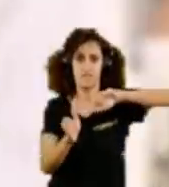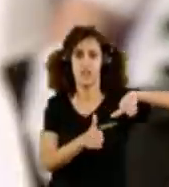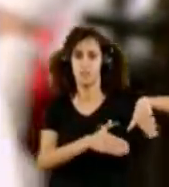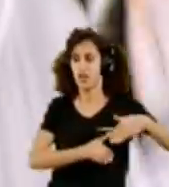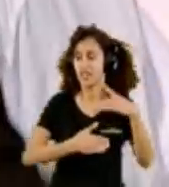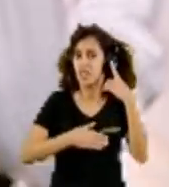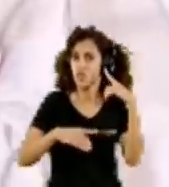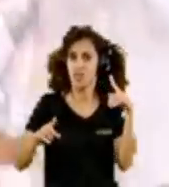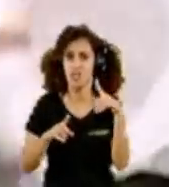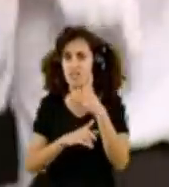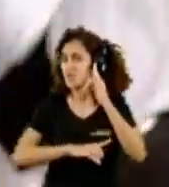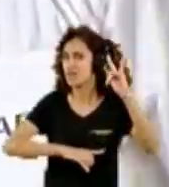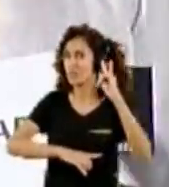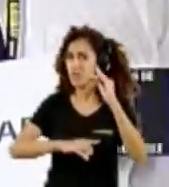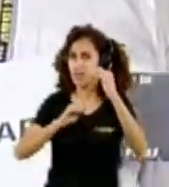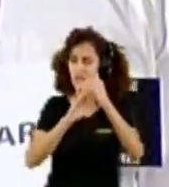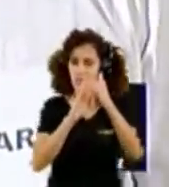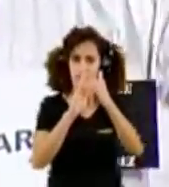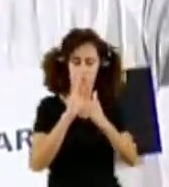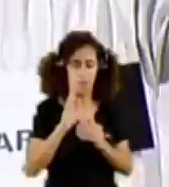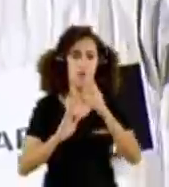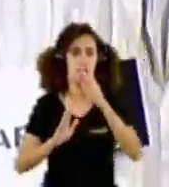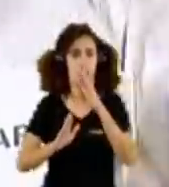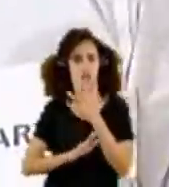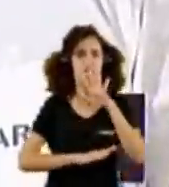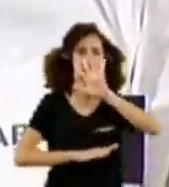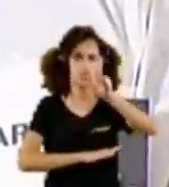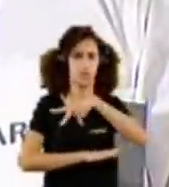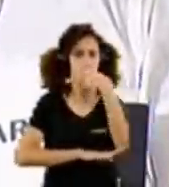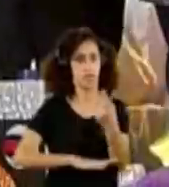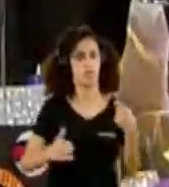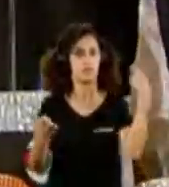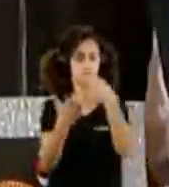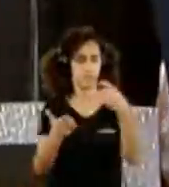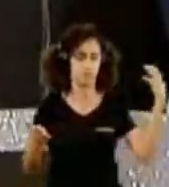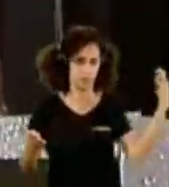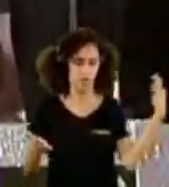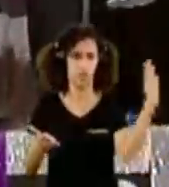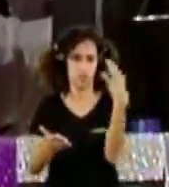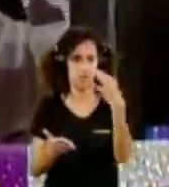mismo.